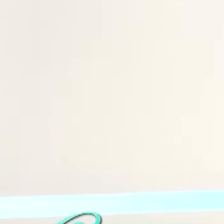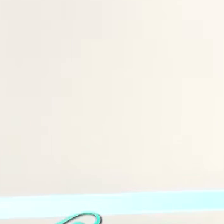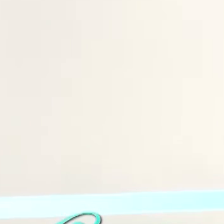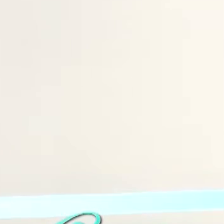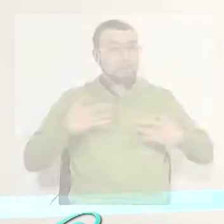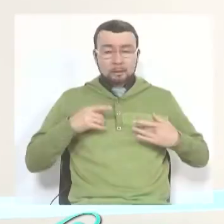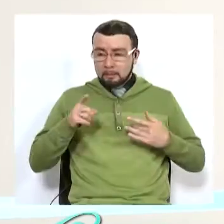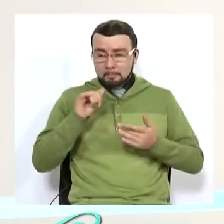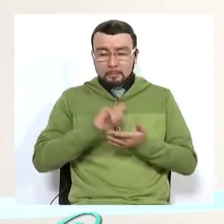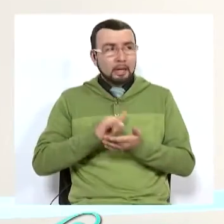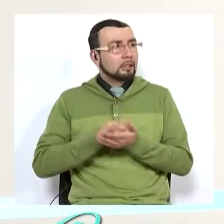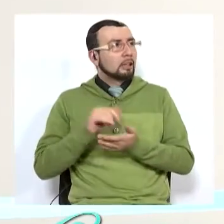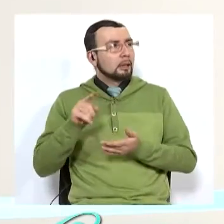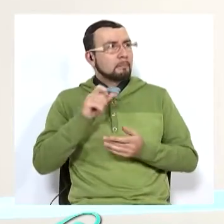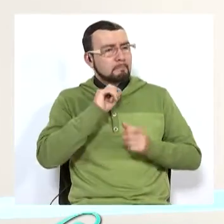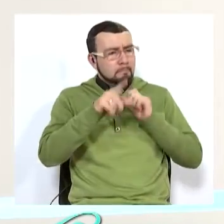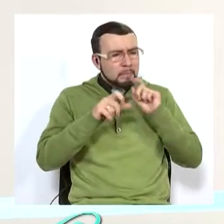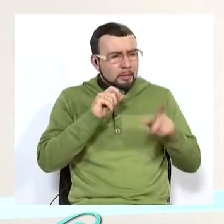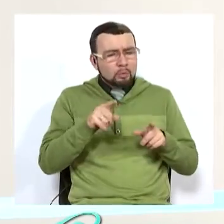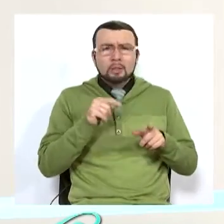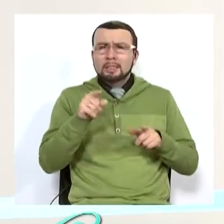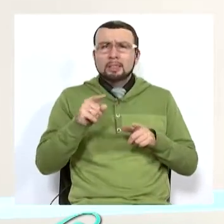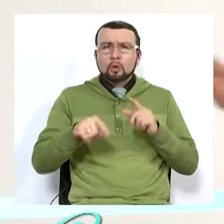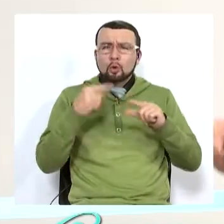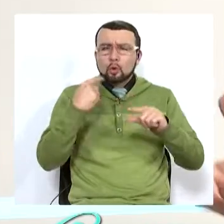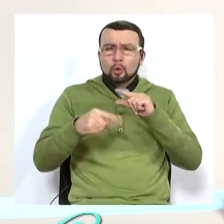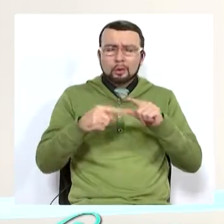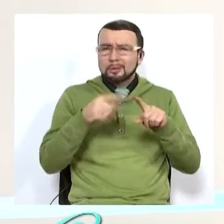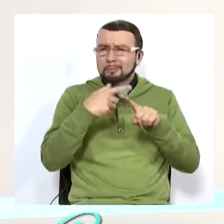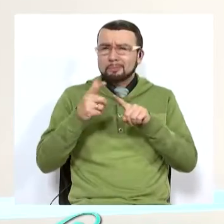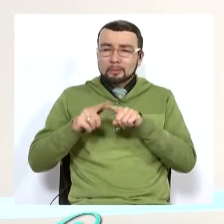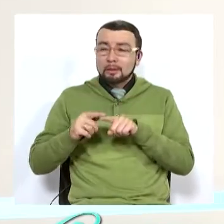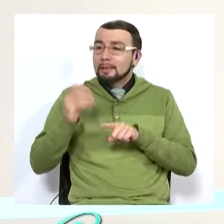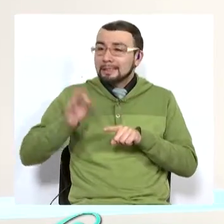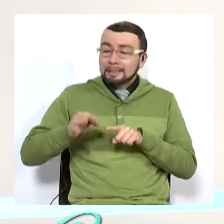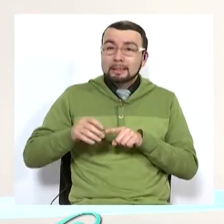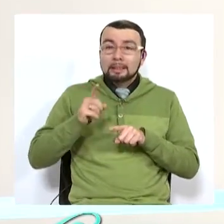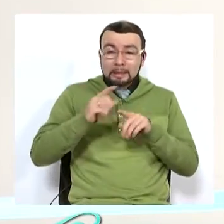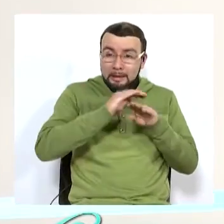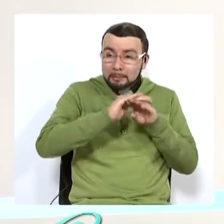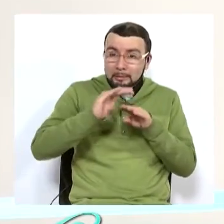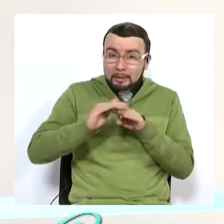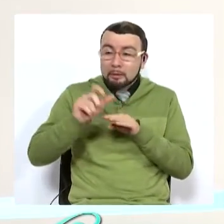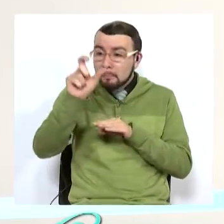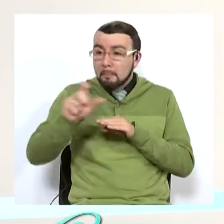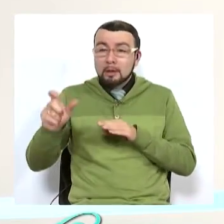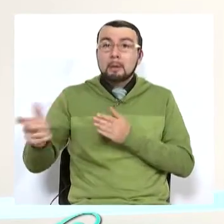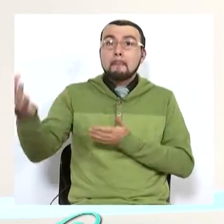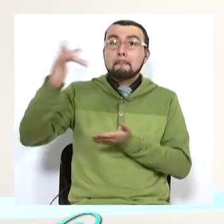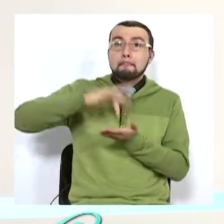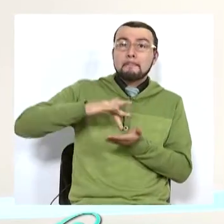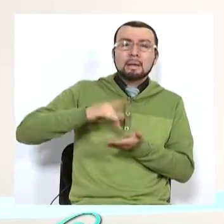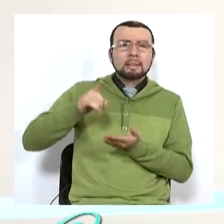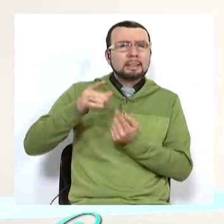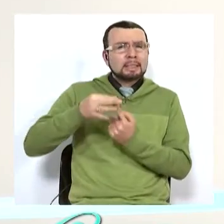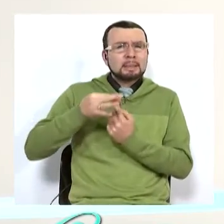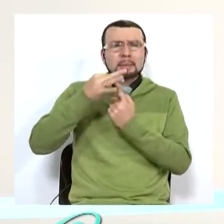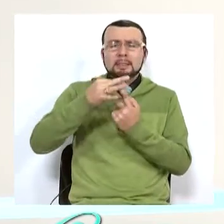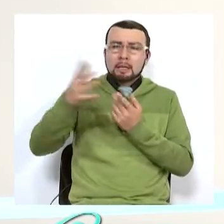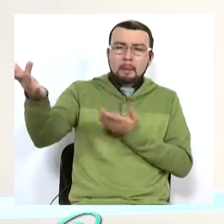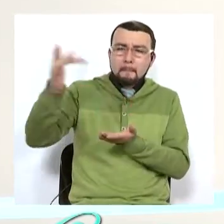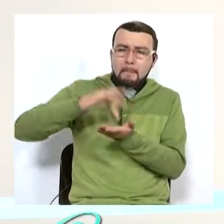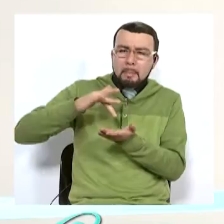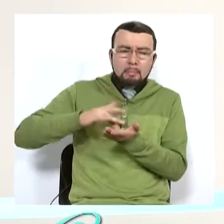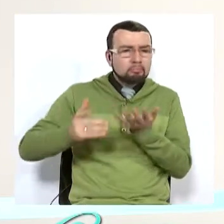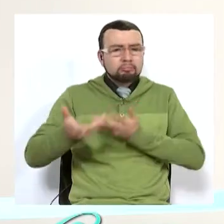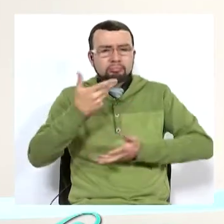sus preguntas, sus correos electrónicos, siempre invitamos diferentes especialistas para poder hacer de